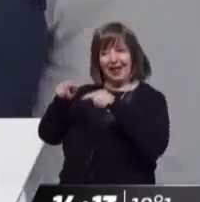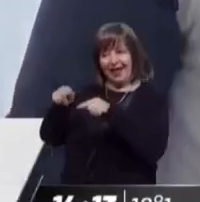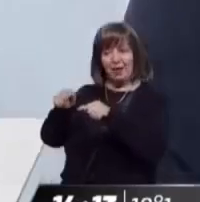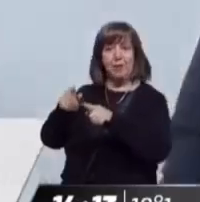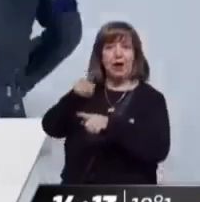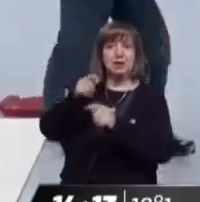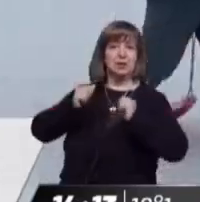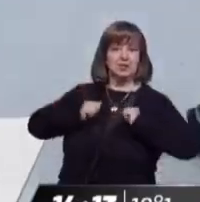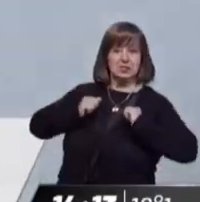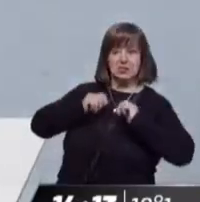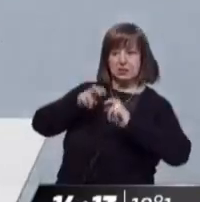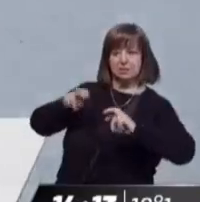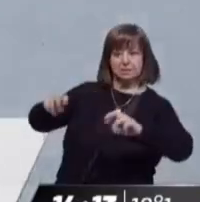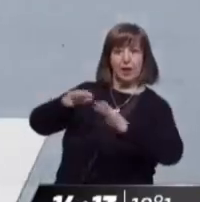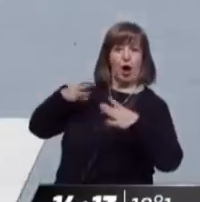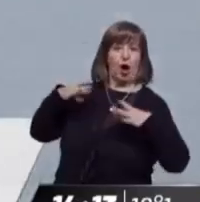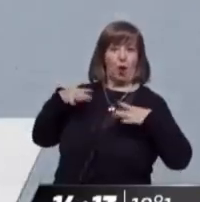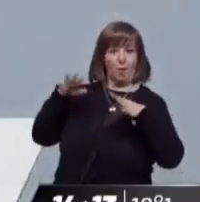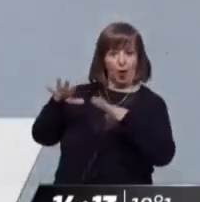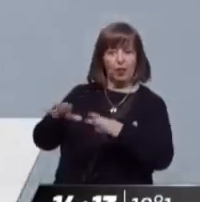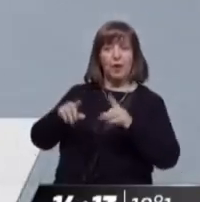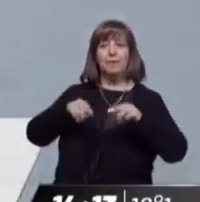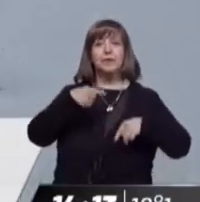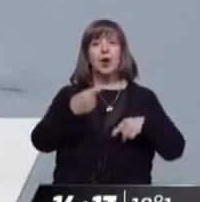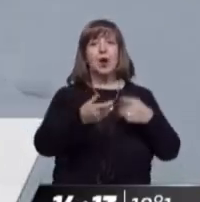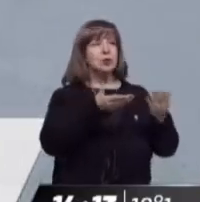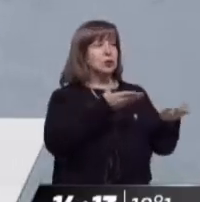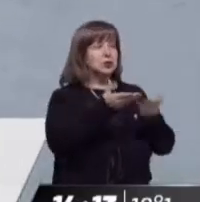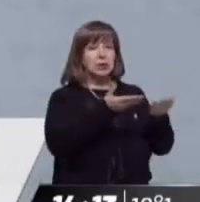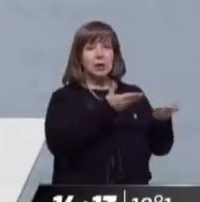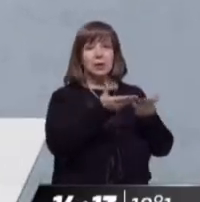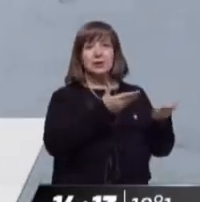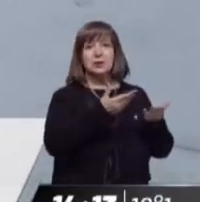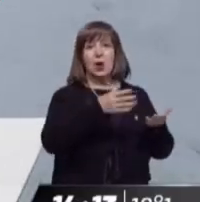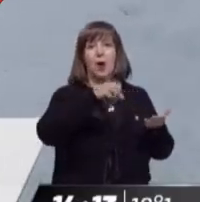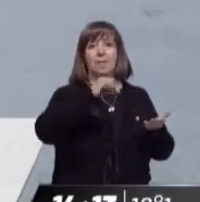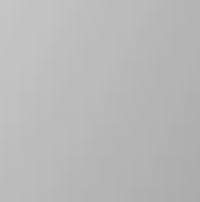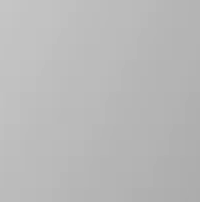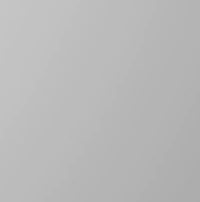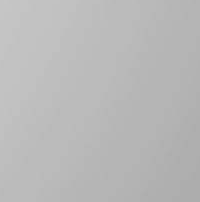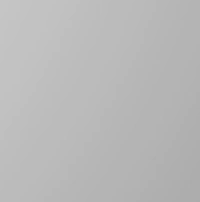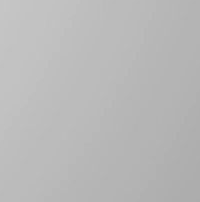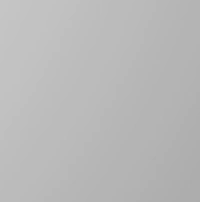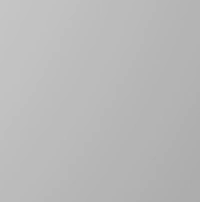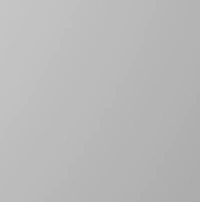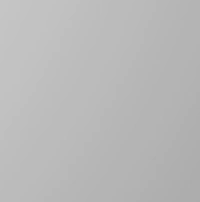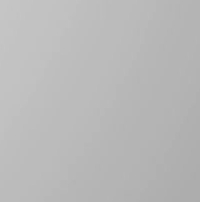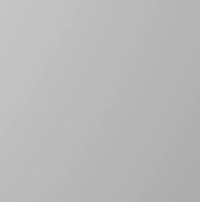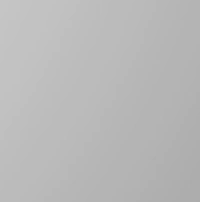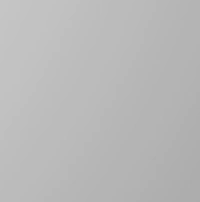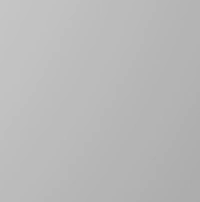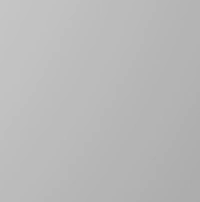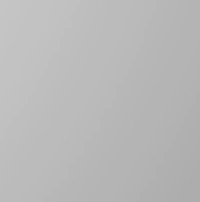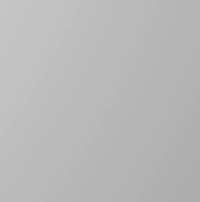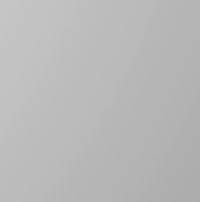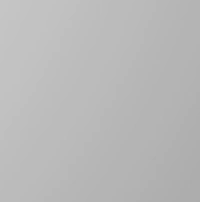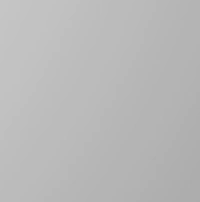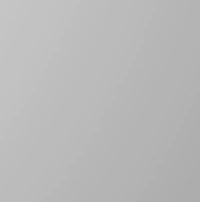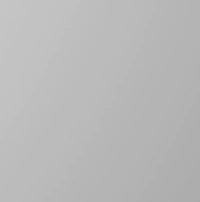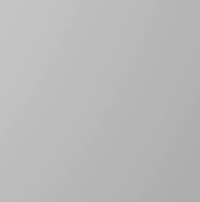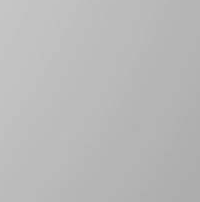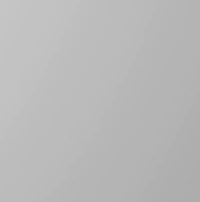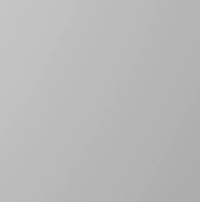hay algún problemita, servicio de pista con sus pisteros, y la escuela de esquí, que es un semillero de esquiadores.